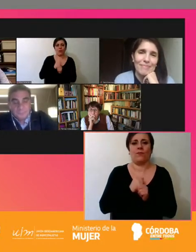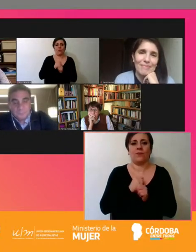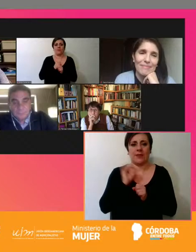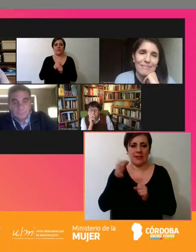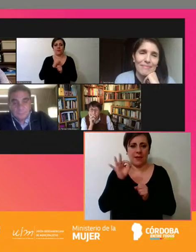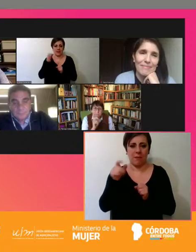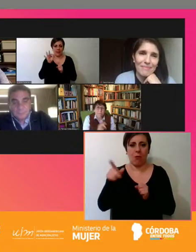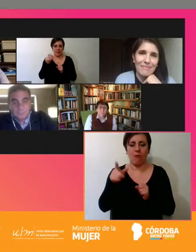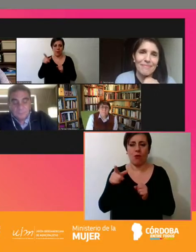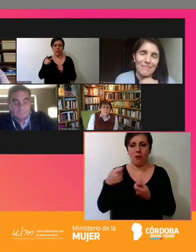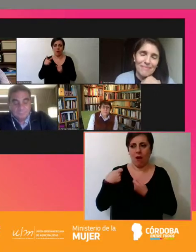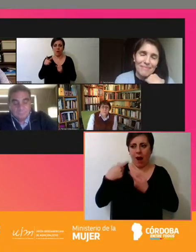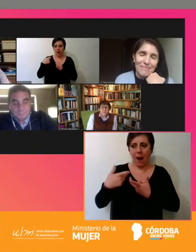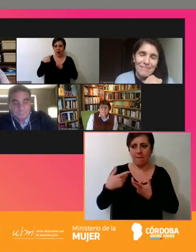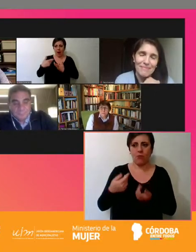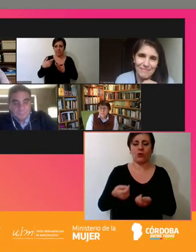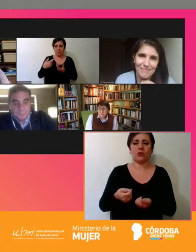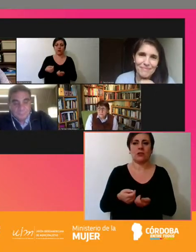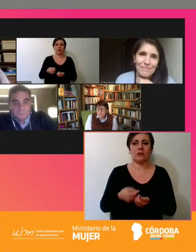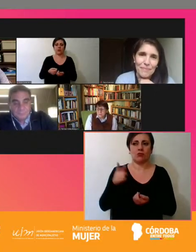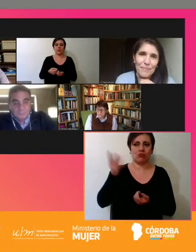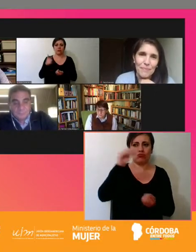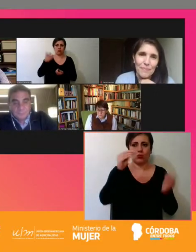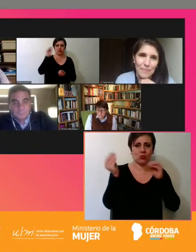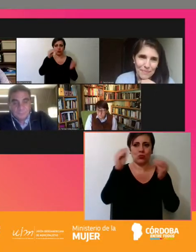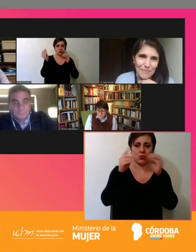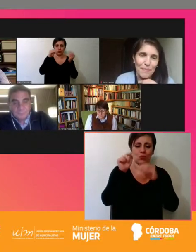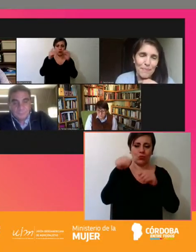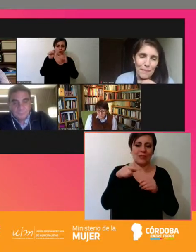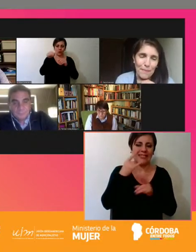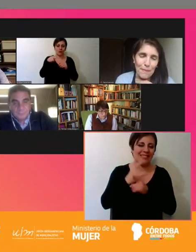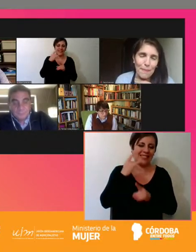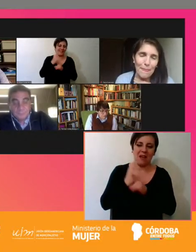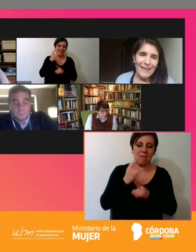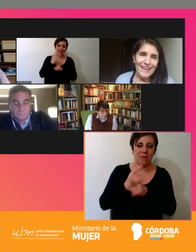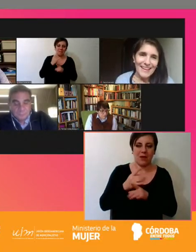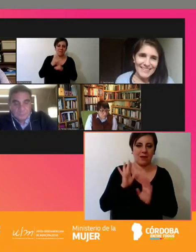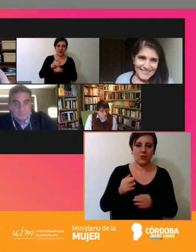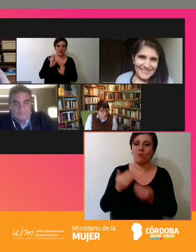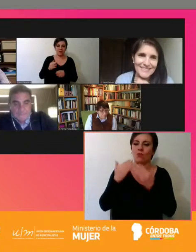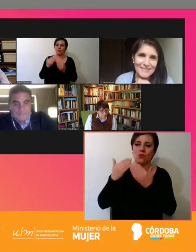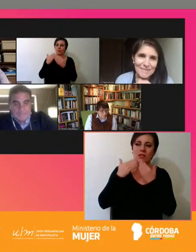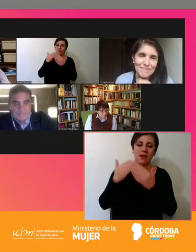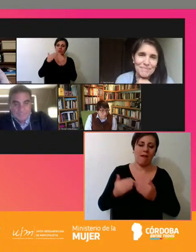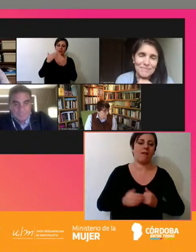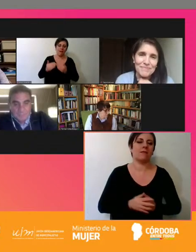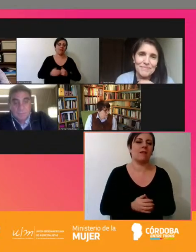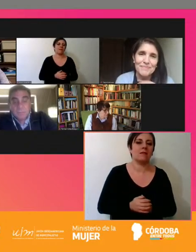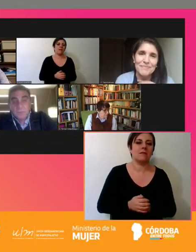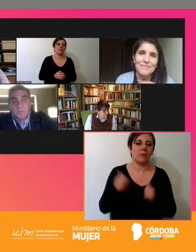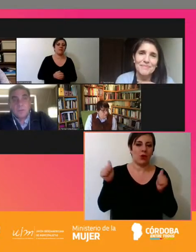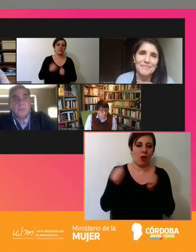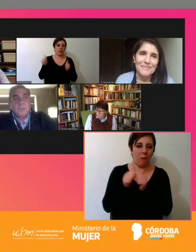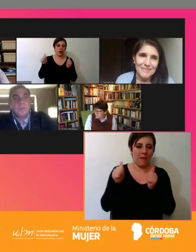gran aporte desde ese lugar, como siempre lo has hecho. Muchísimas gracias por